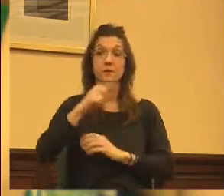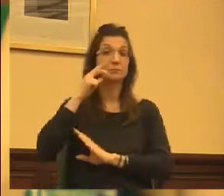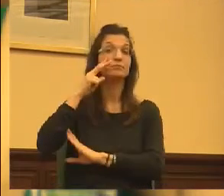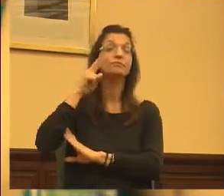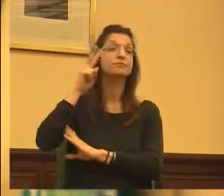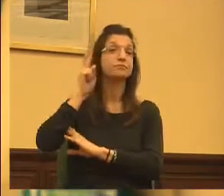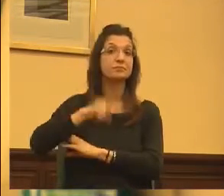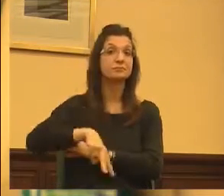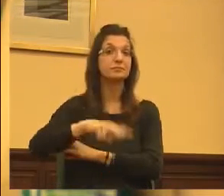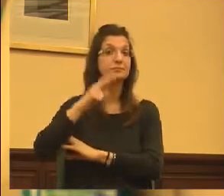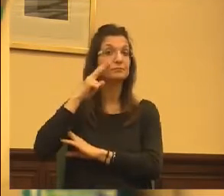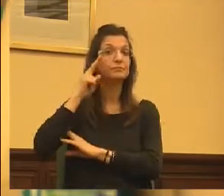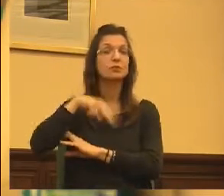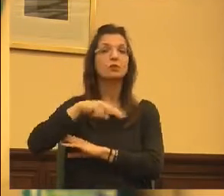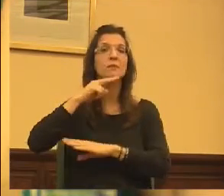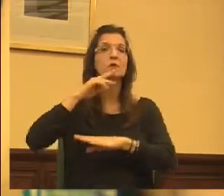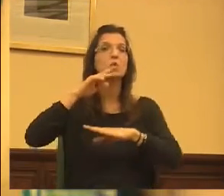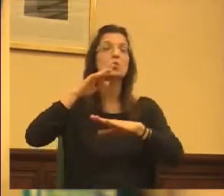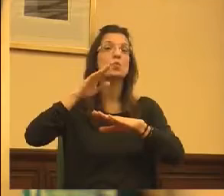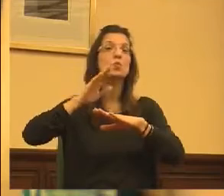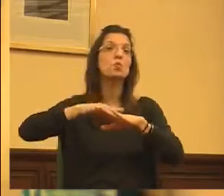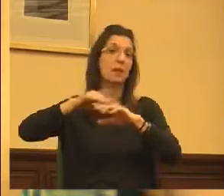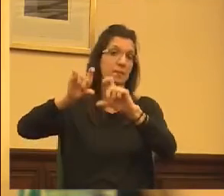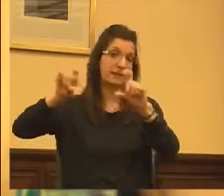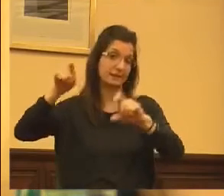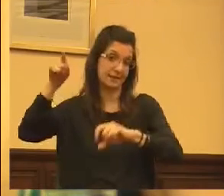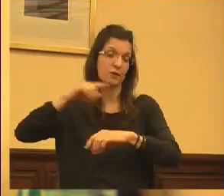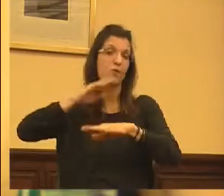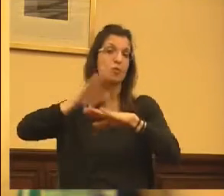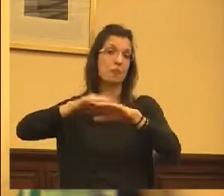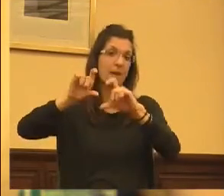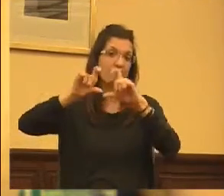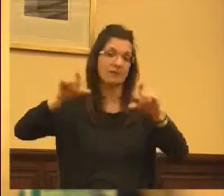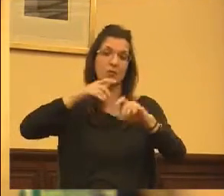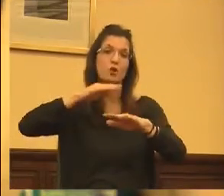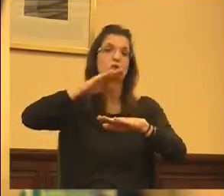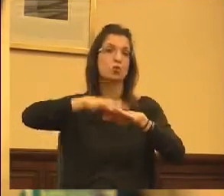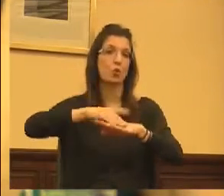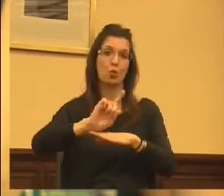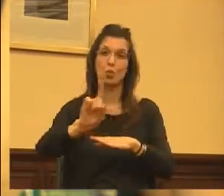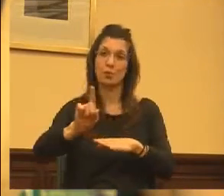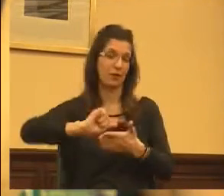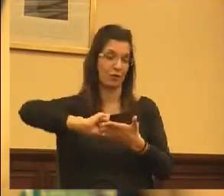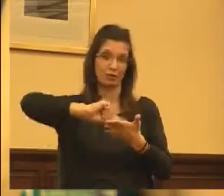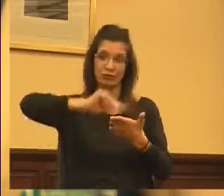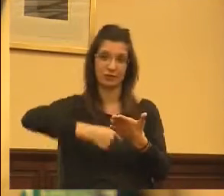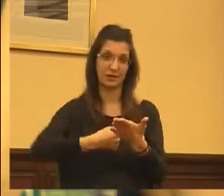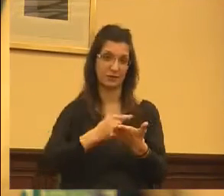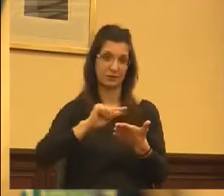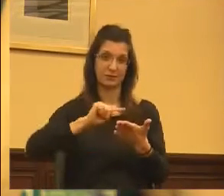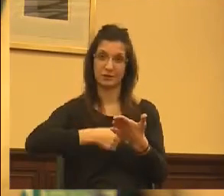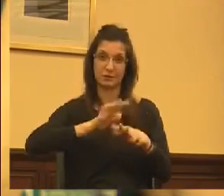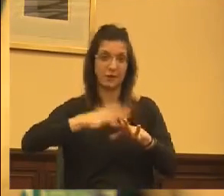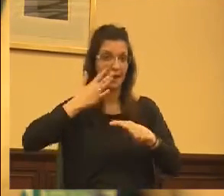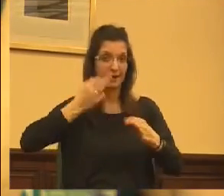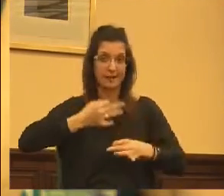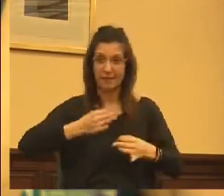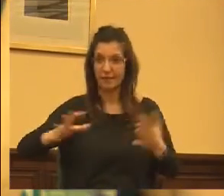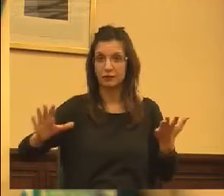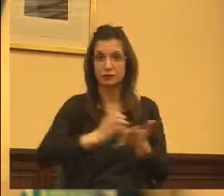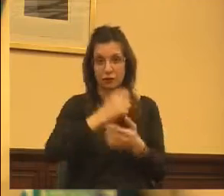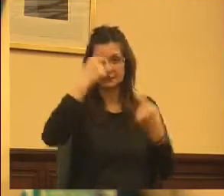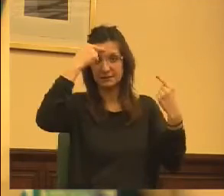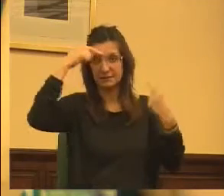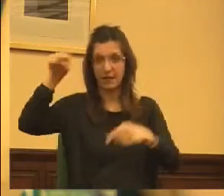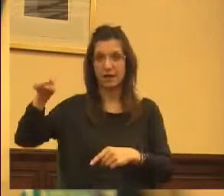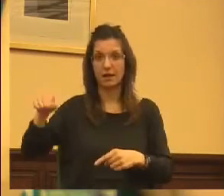con reconocimiento culpable de la empresa en cuanto al incumplimiento del contrato, porque es una realidad